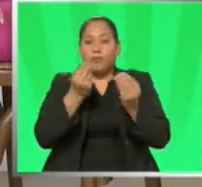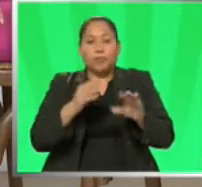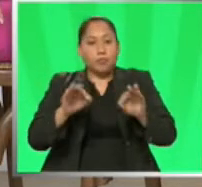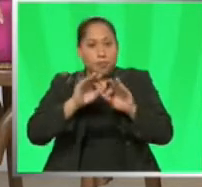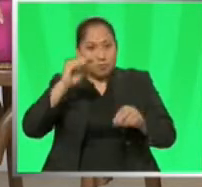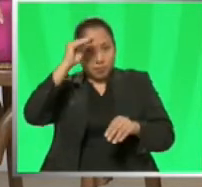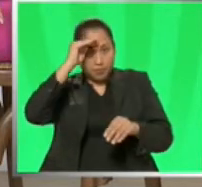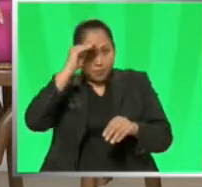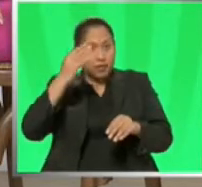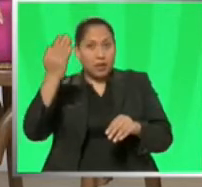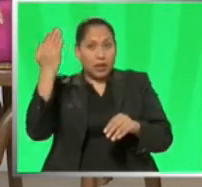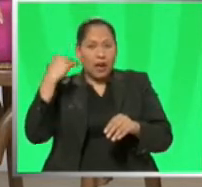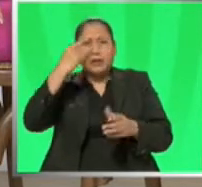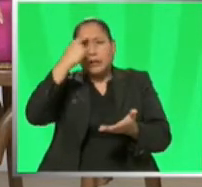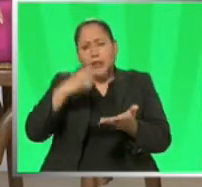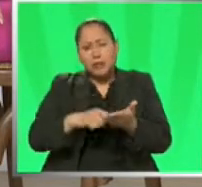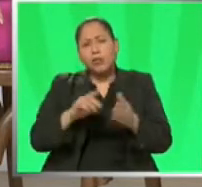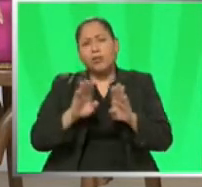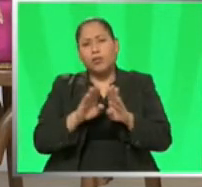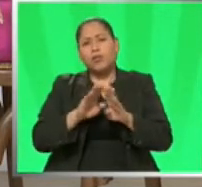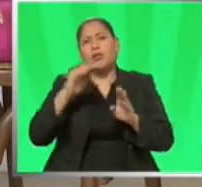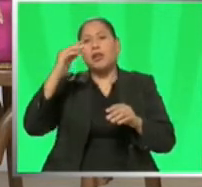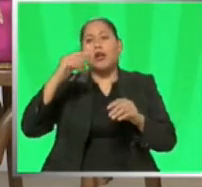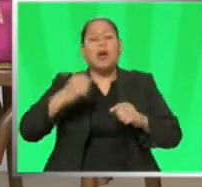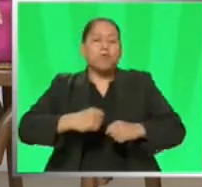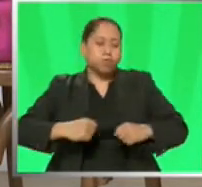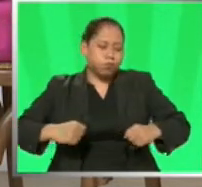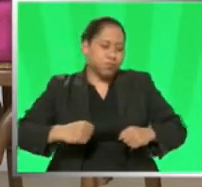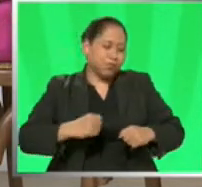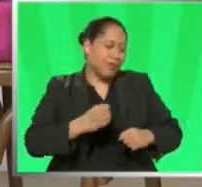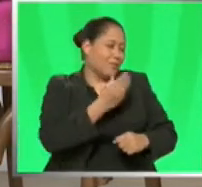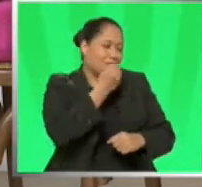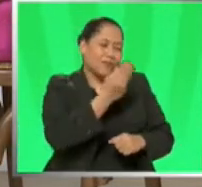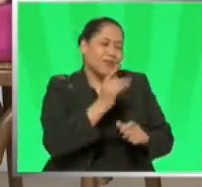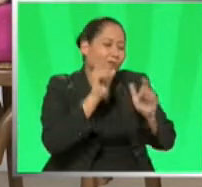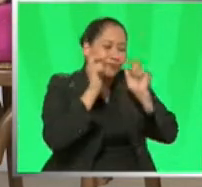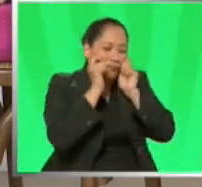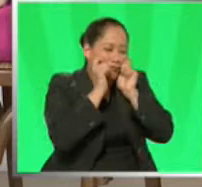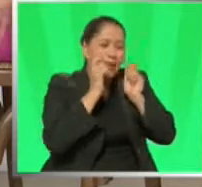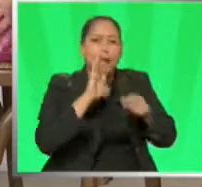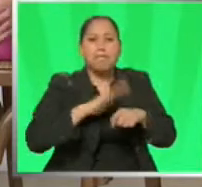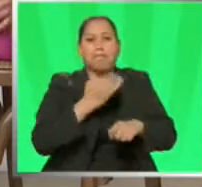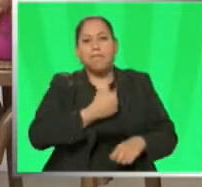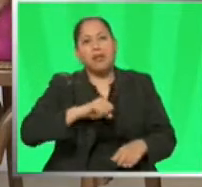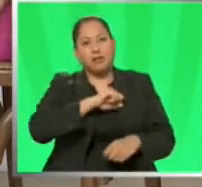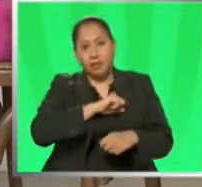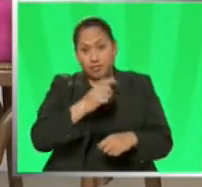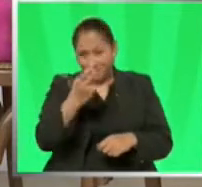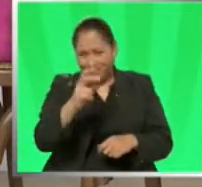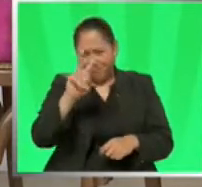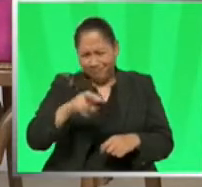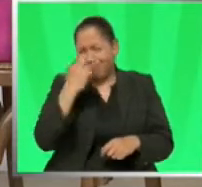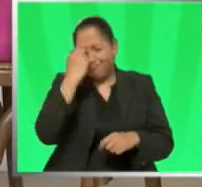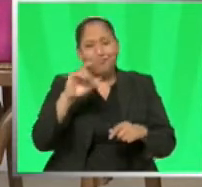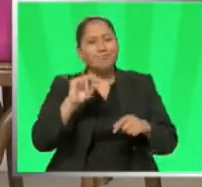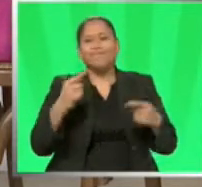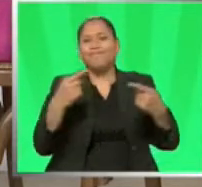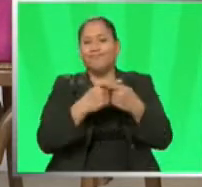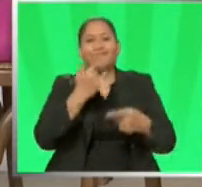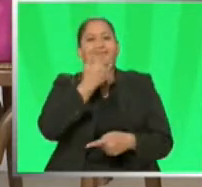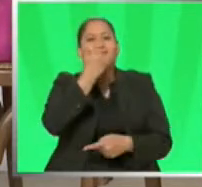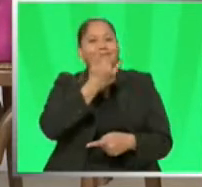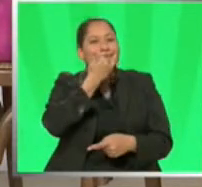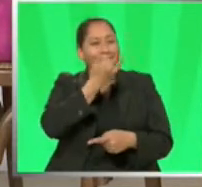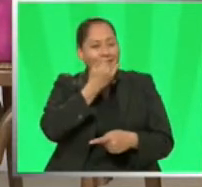antes existía la creencia que decían las abuelitas, entre más gordito esté el niño es más sano, ¿no? Porque come de todo, véanlo qué maravilloso.